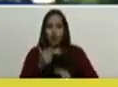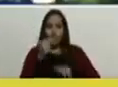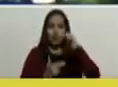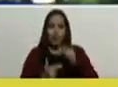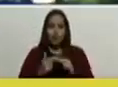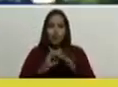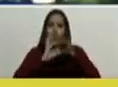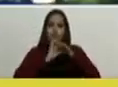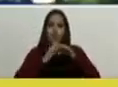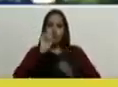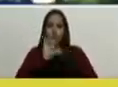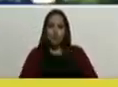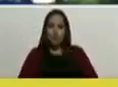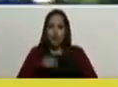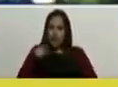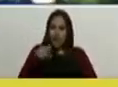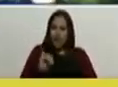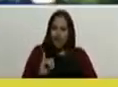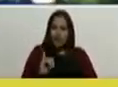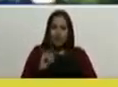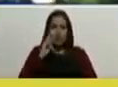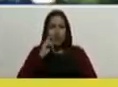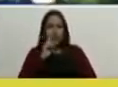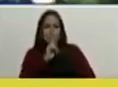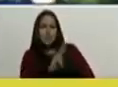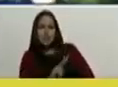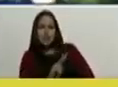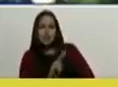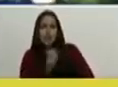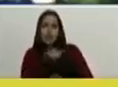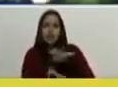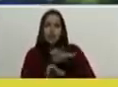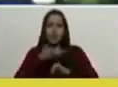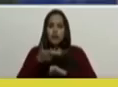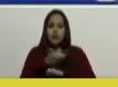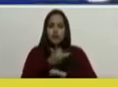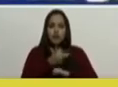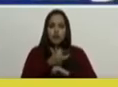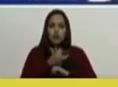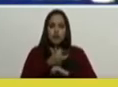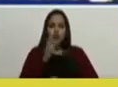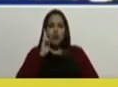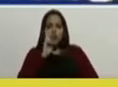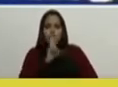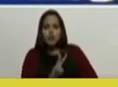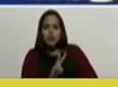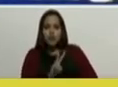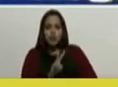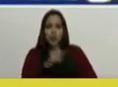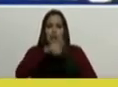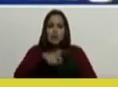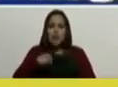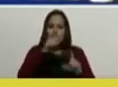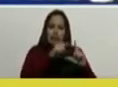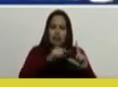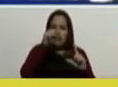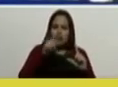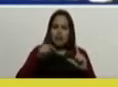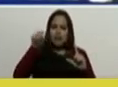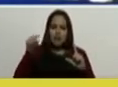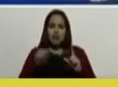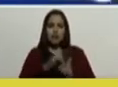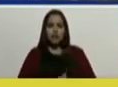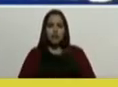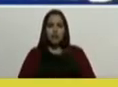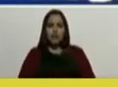decir que ahí privó una visión de Estado, visión de estadistas. Y